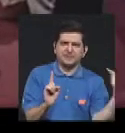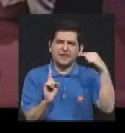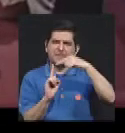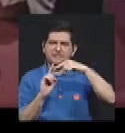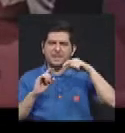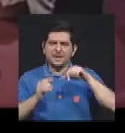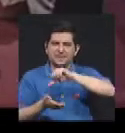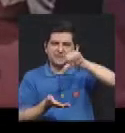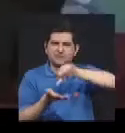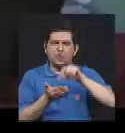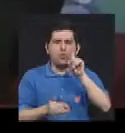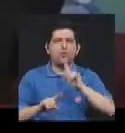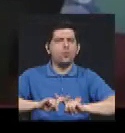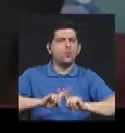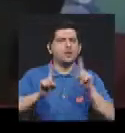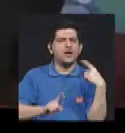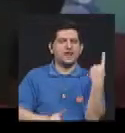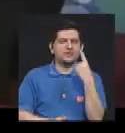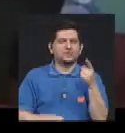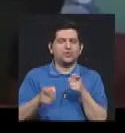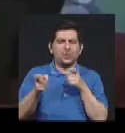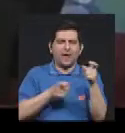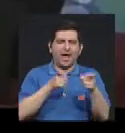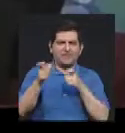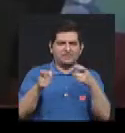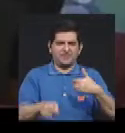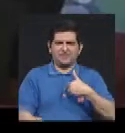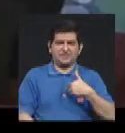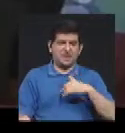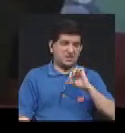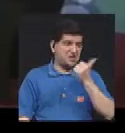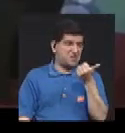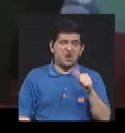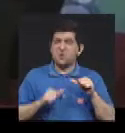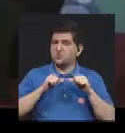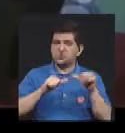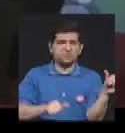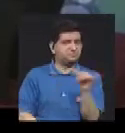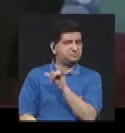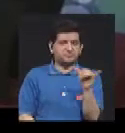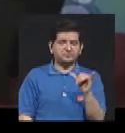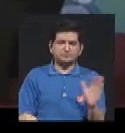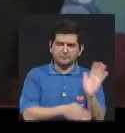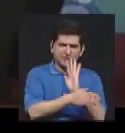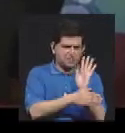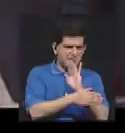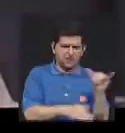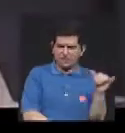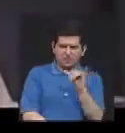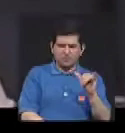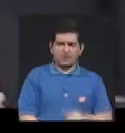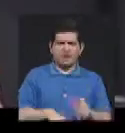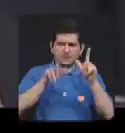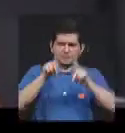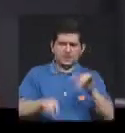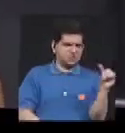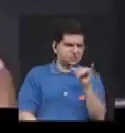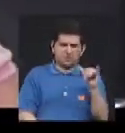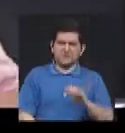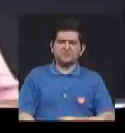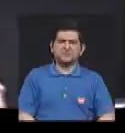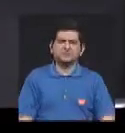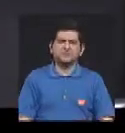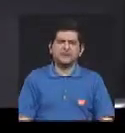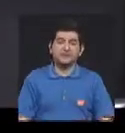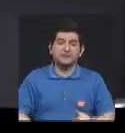centro solo hay una diferencia administrativa. Lo demás siguió igual. Las películas eran las mismas, la gente era